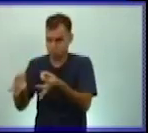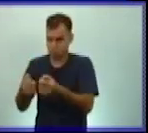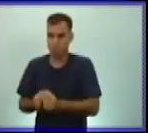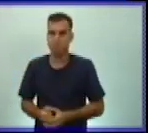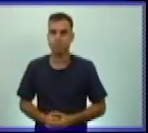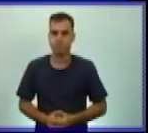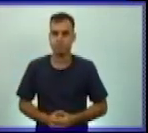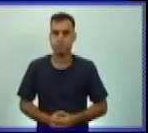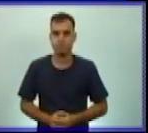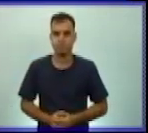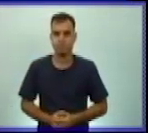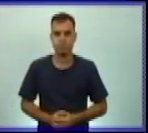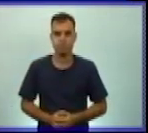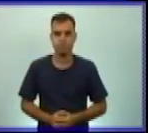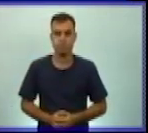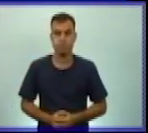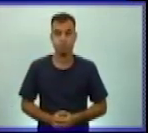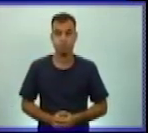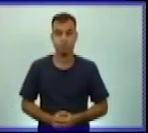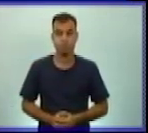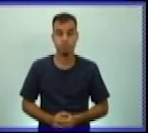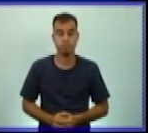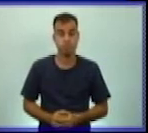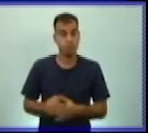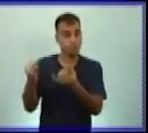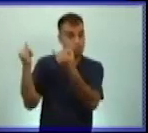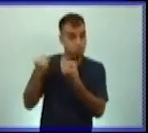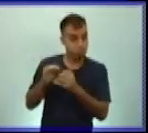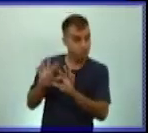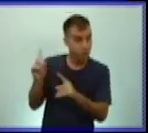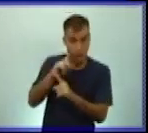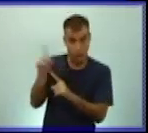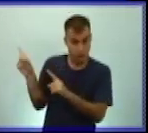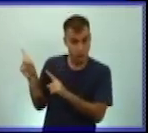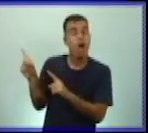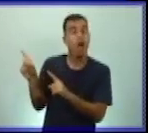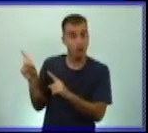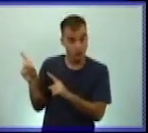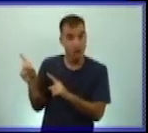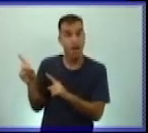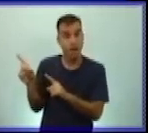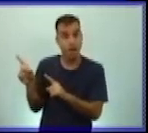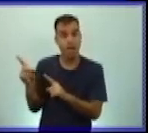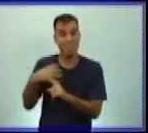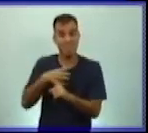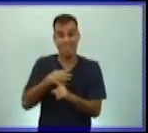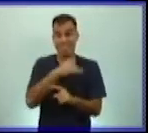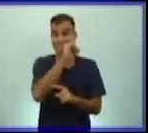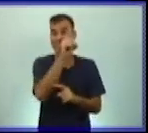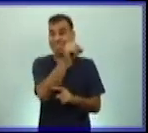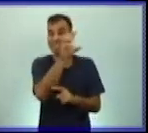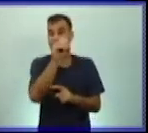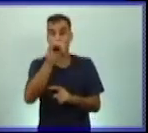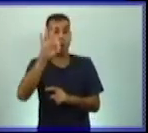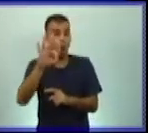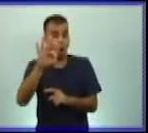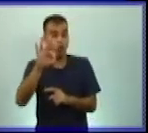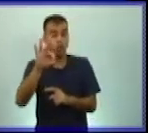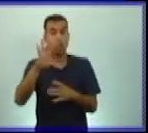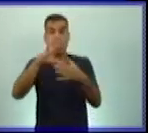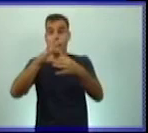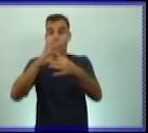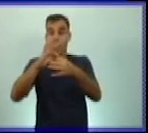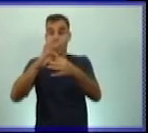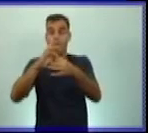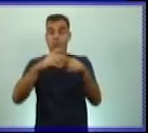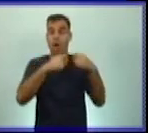de aluminio. Entonces, partiendo de los datos que tenemos, ya sabemos que tenemos 108 gramos de aluminio y 96